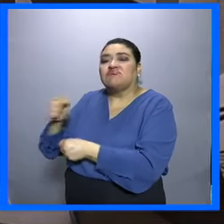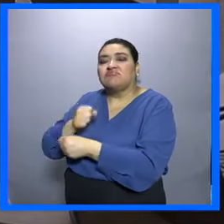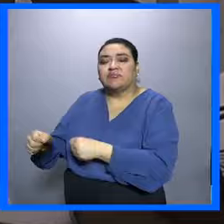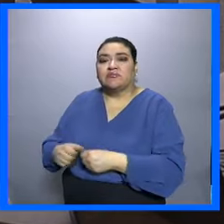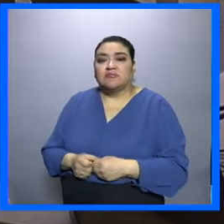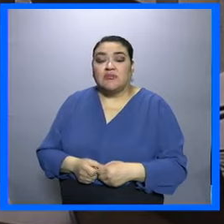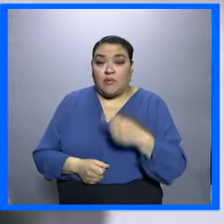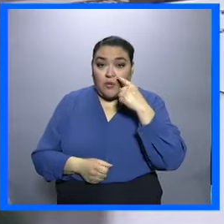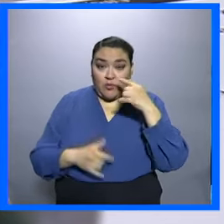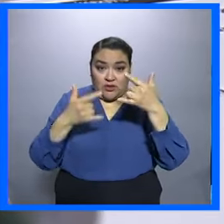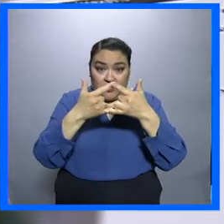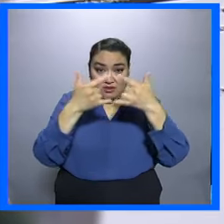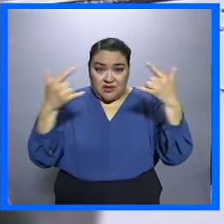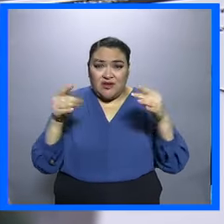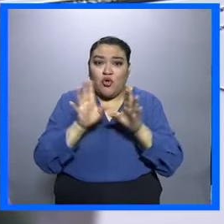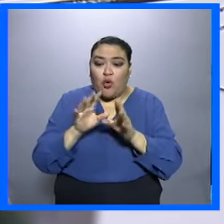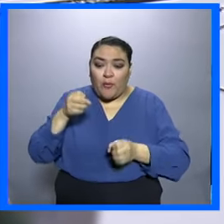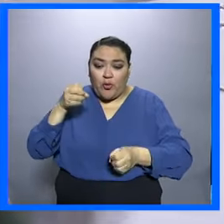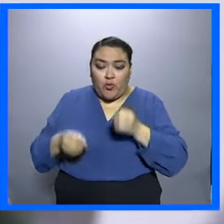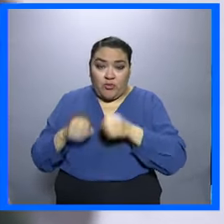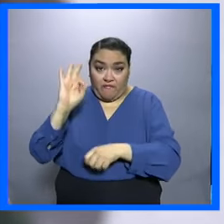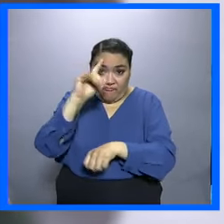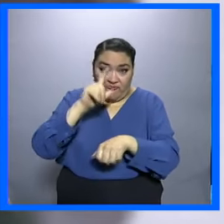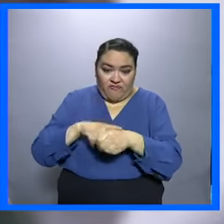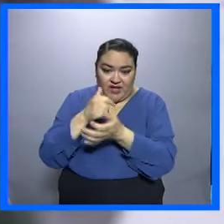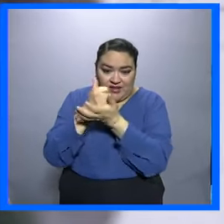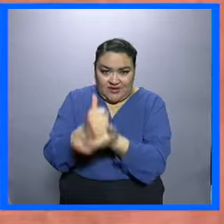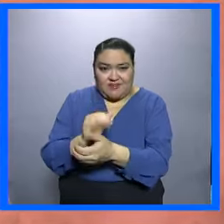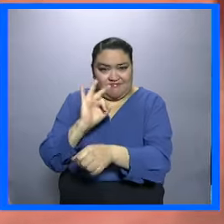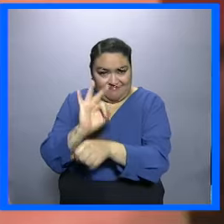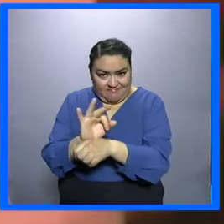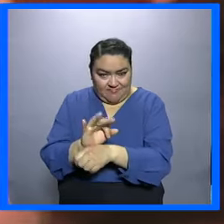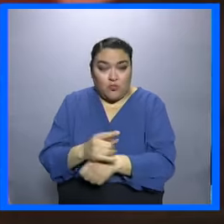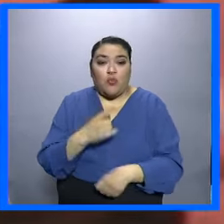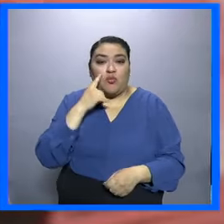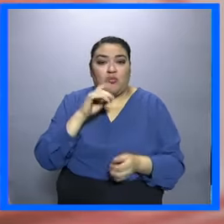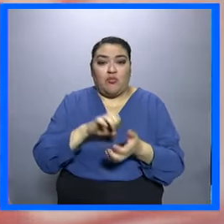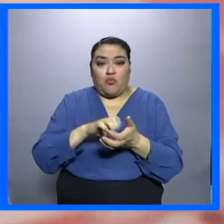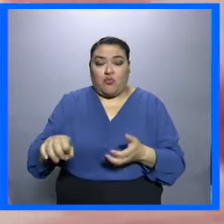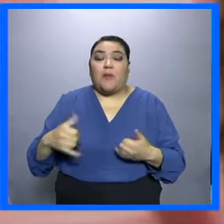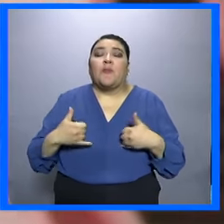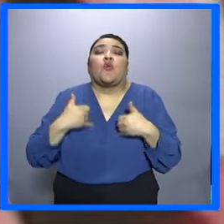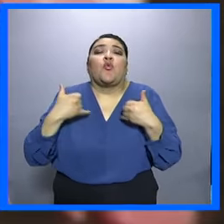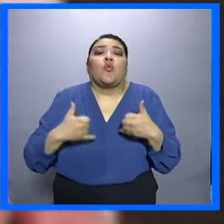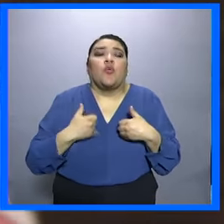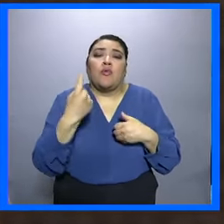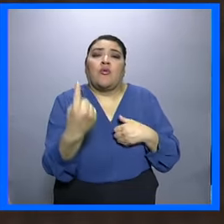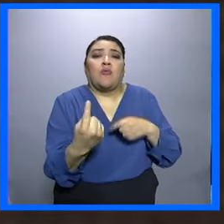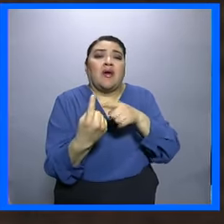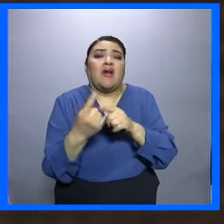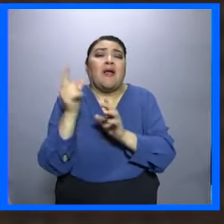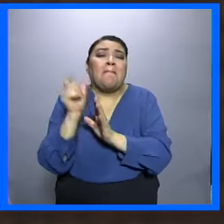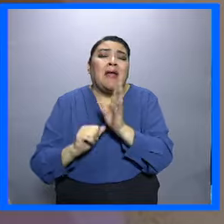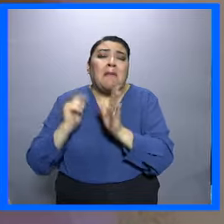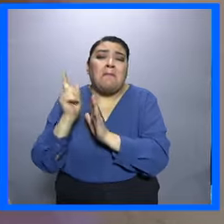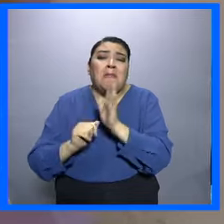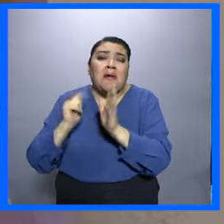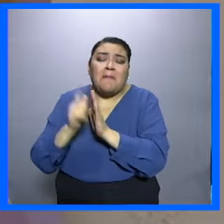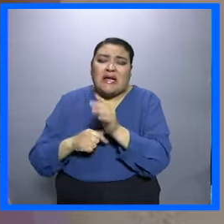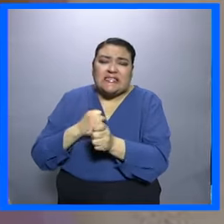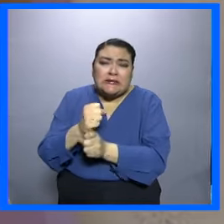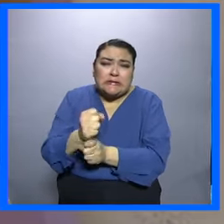Este es un caso sobre cómo la justicia federal puede ayudarle. Se trata de un adolescente que sufrió meses de acoso en la